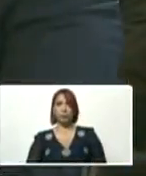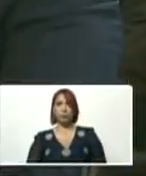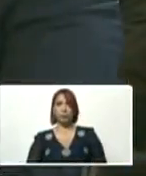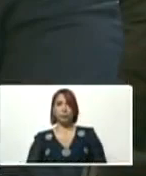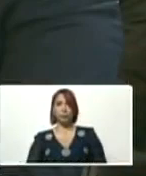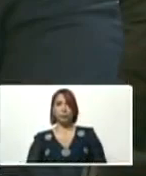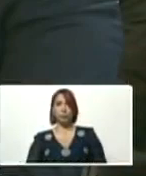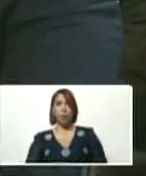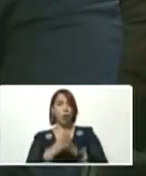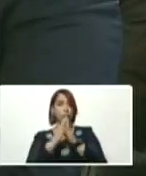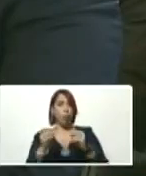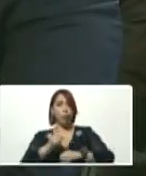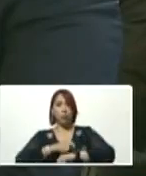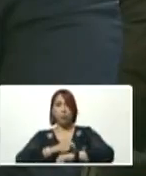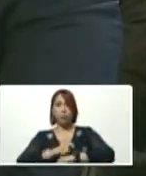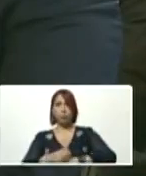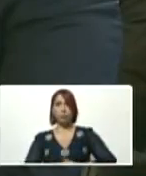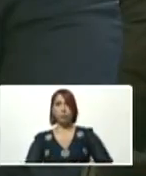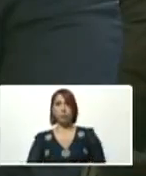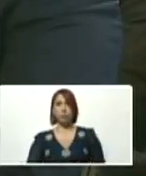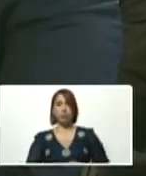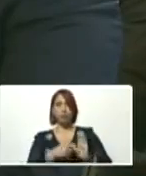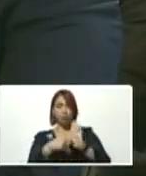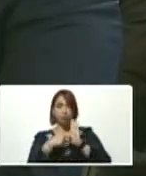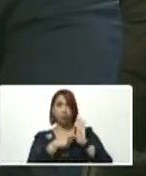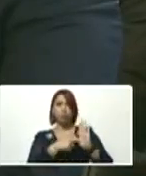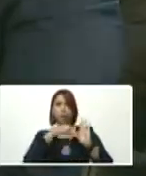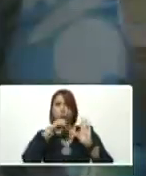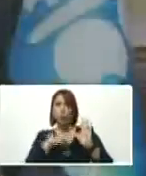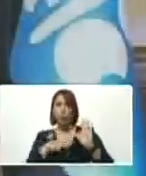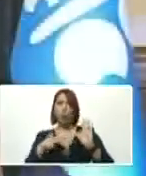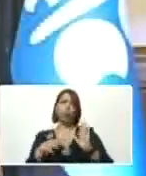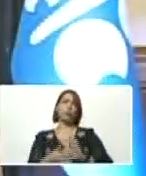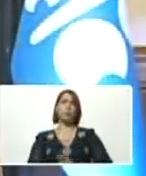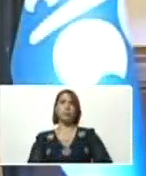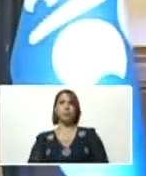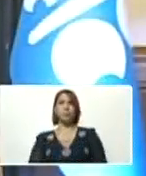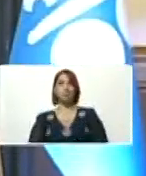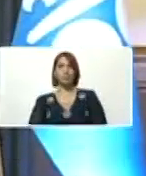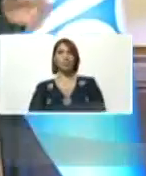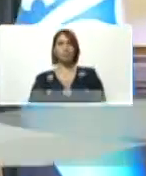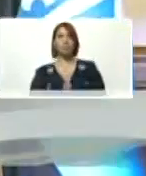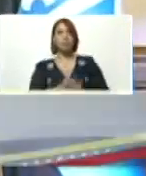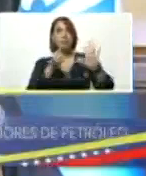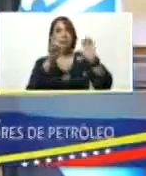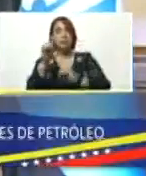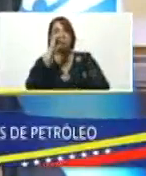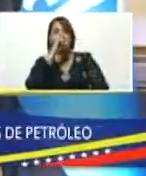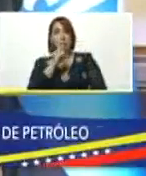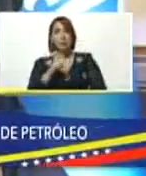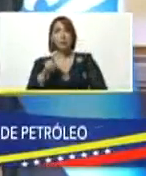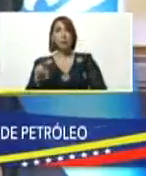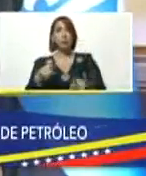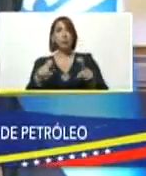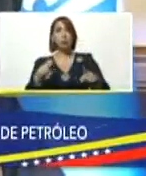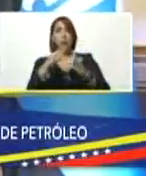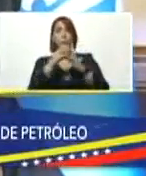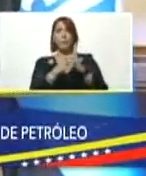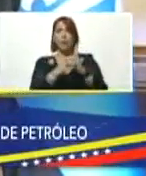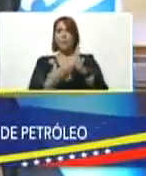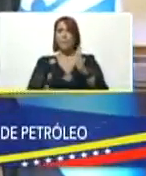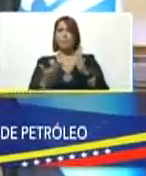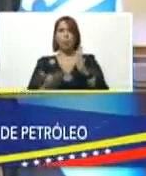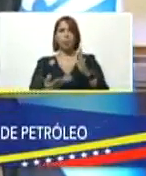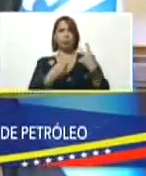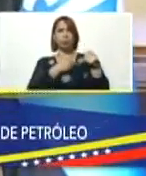En todos los tiempos se ha demostrado, en la historia de los 60 años que la OPEP ha sido un papel, ha